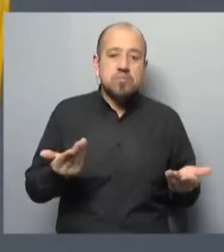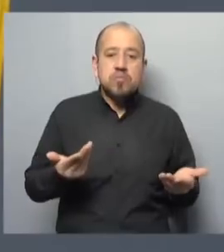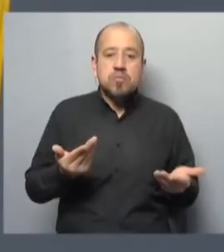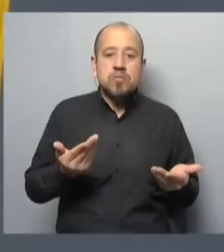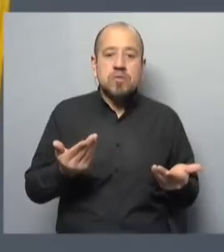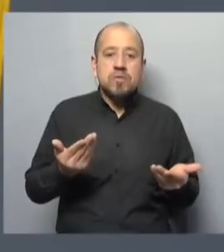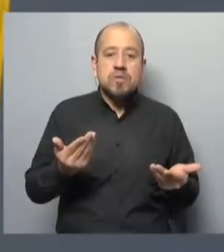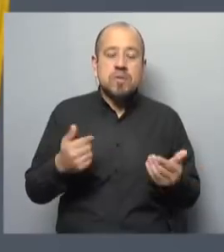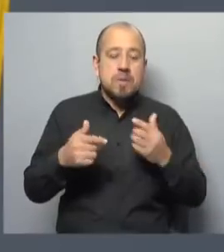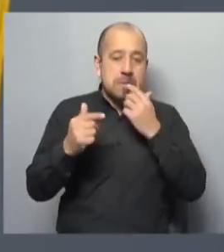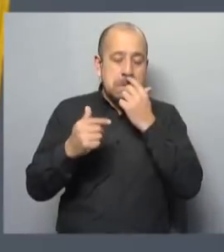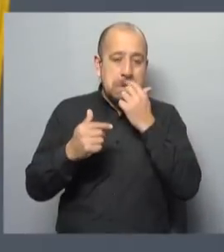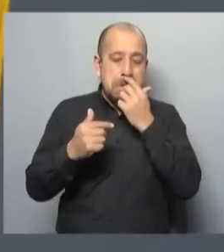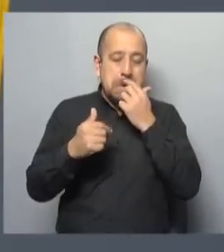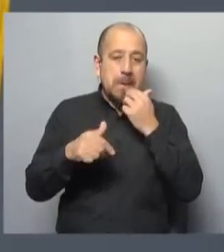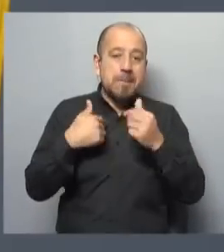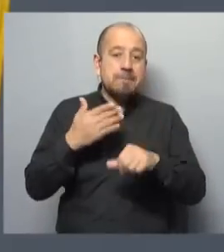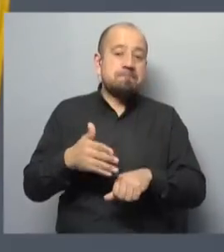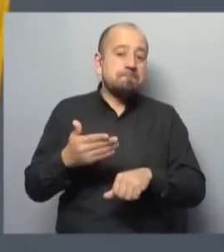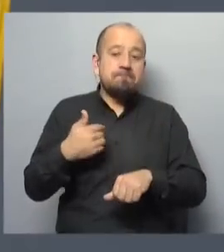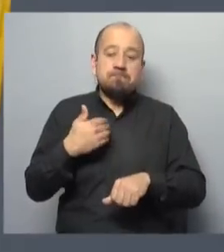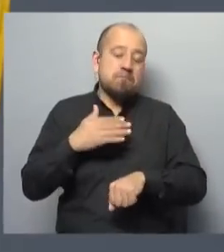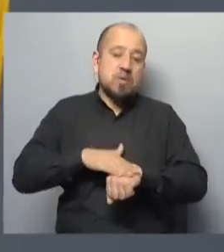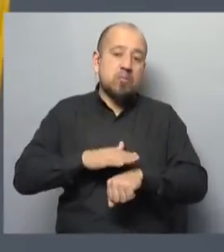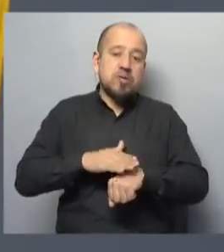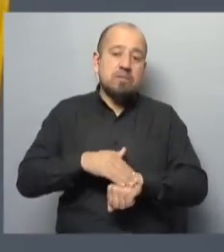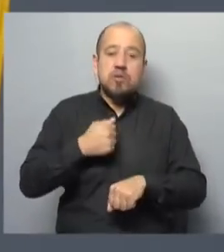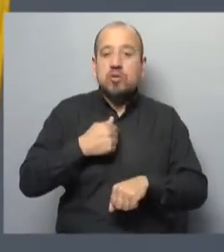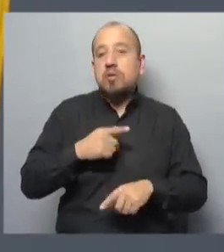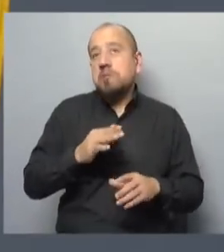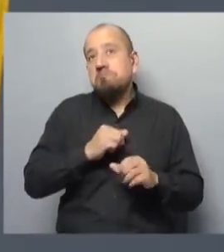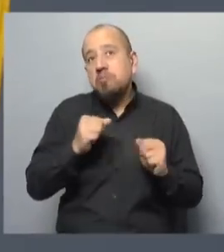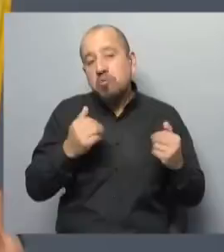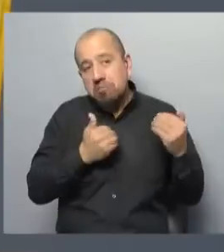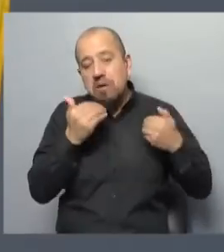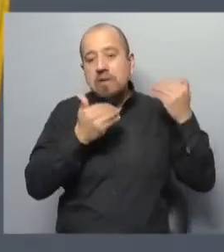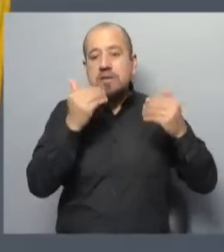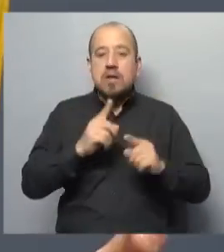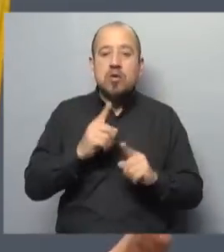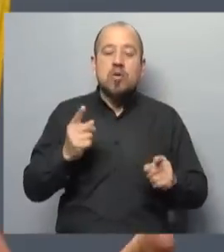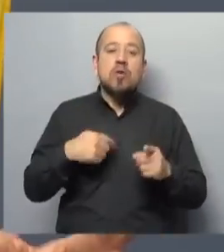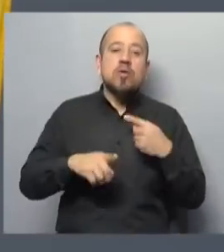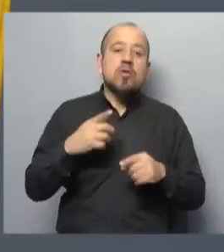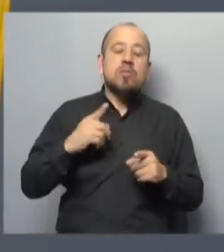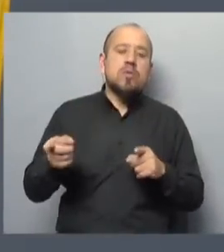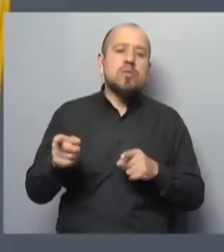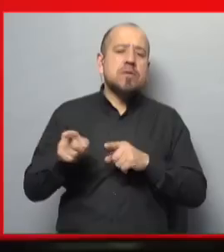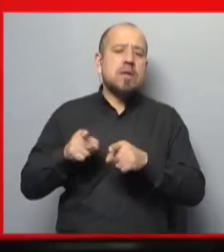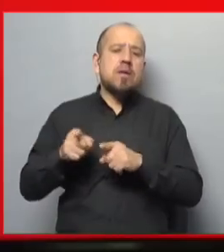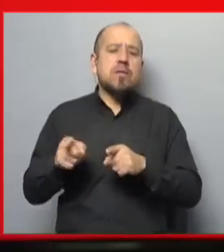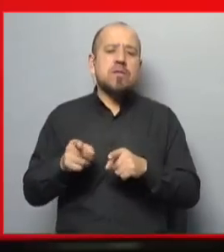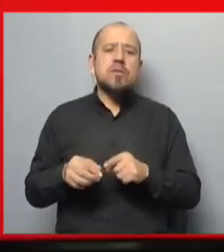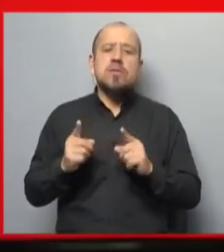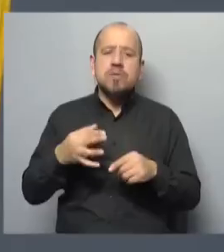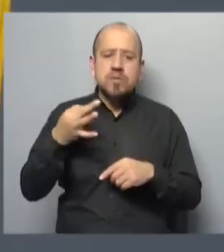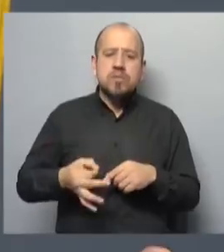total de no haber sido más y después como entrenador en el momento también y se cree que dije estoy